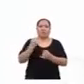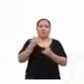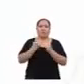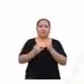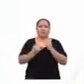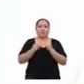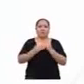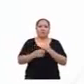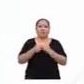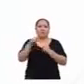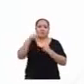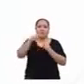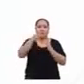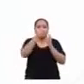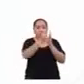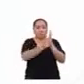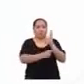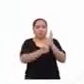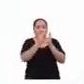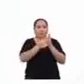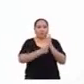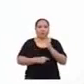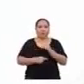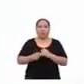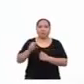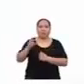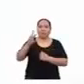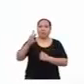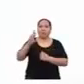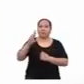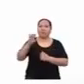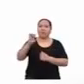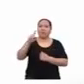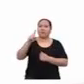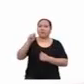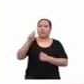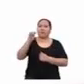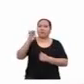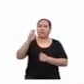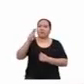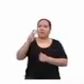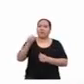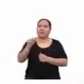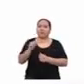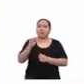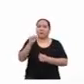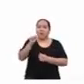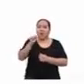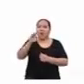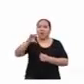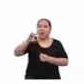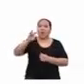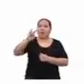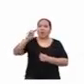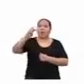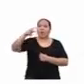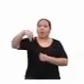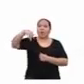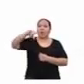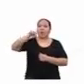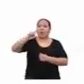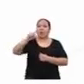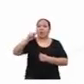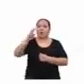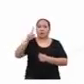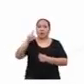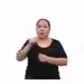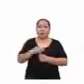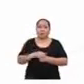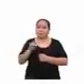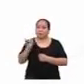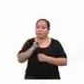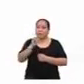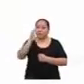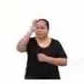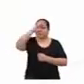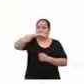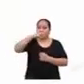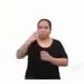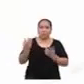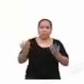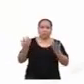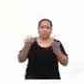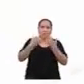Finalmente, la última columna es la frecuencia relativa acumulada, y usamos el mismo concepto que para la frecuencia